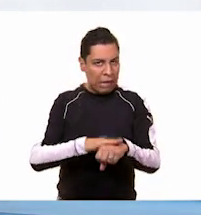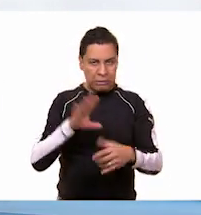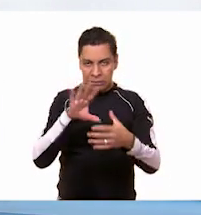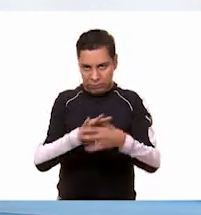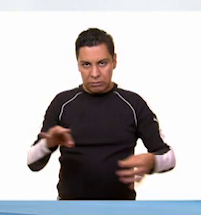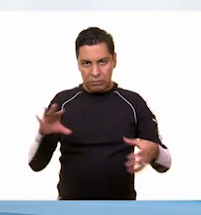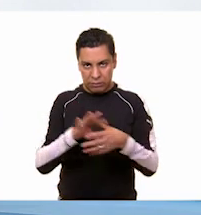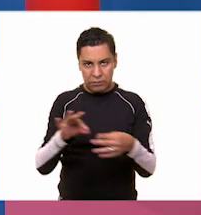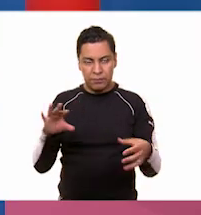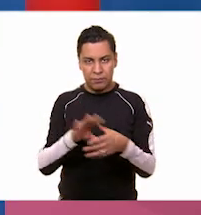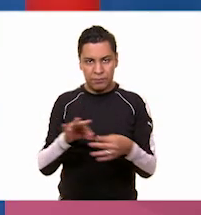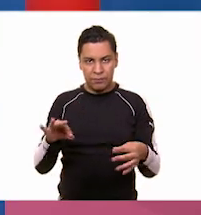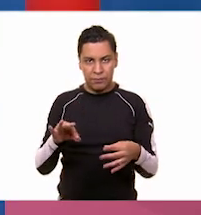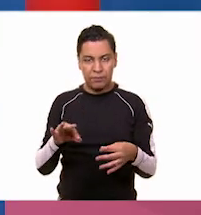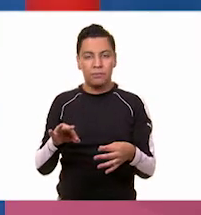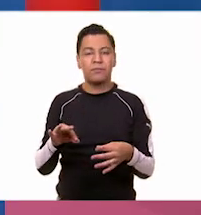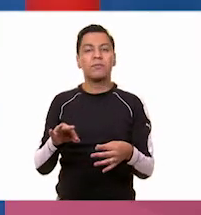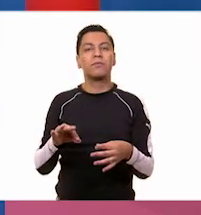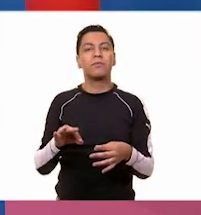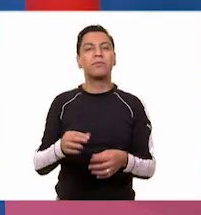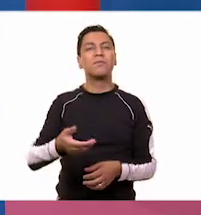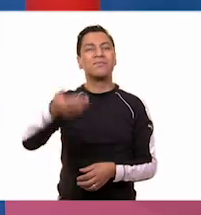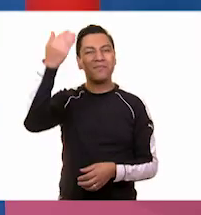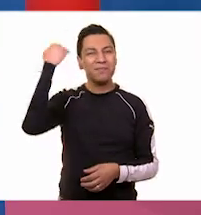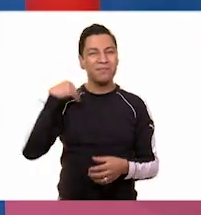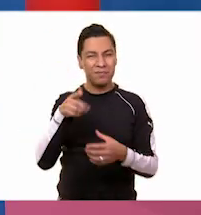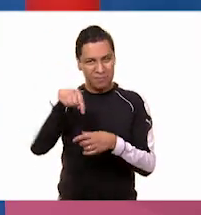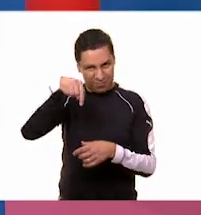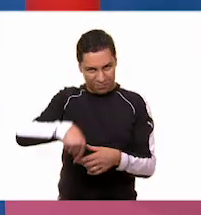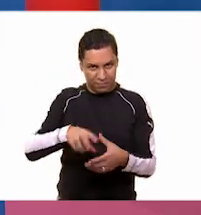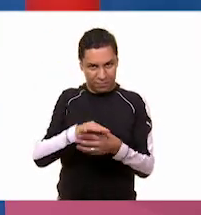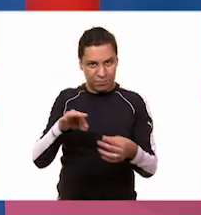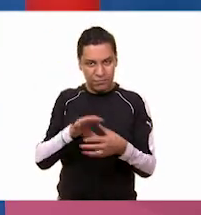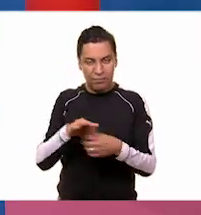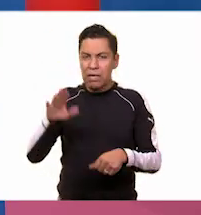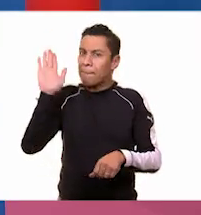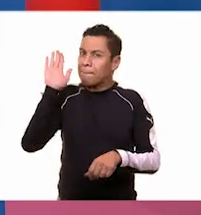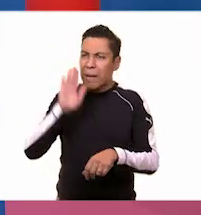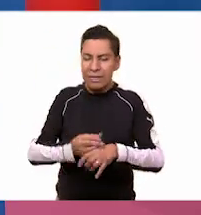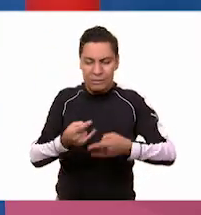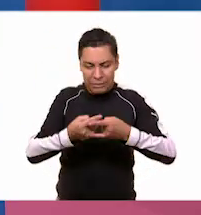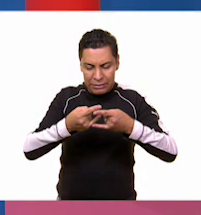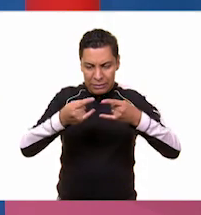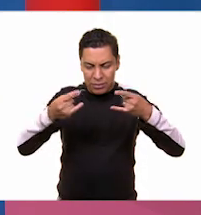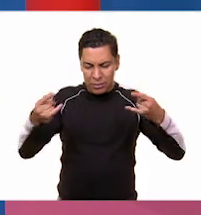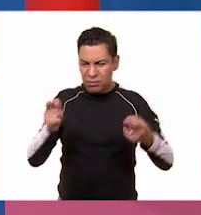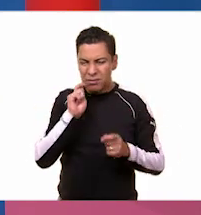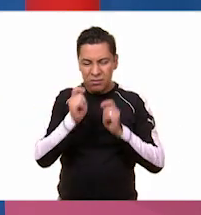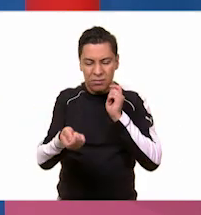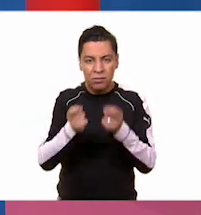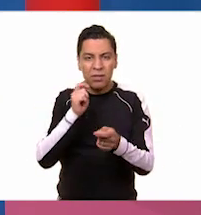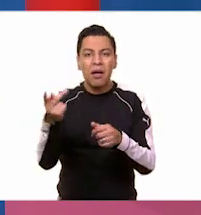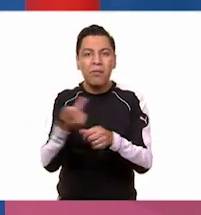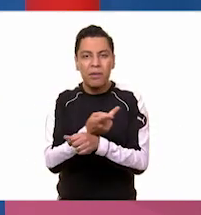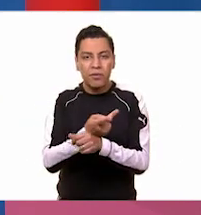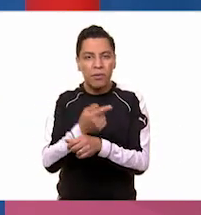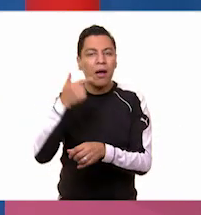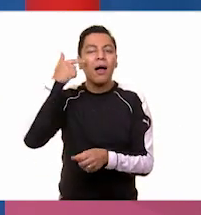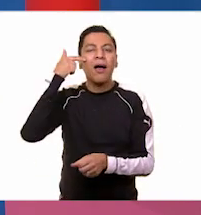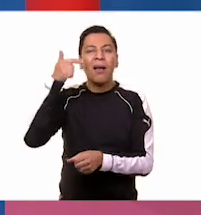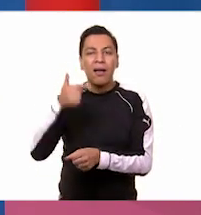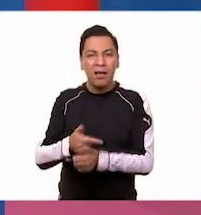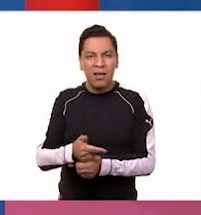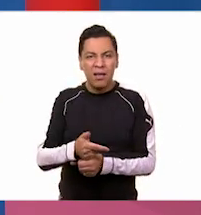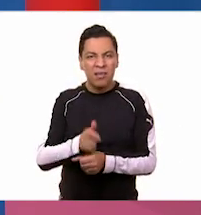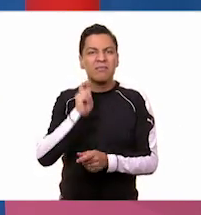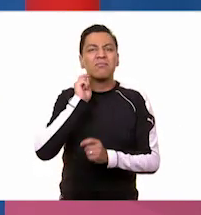la nota. Sí, habíamos dicho que sirven para hacer más descriptiva la información. Entonces tenemos que identificar cuáles